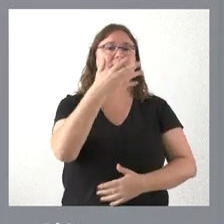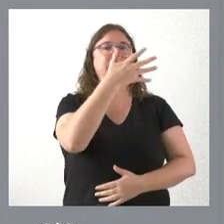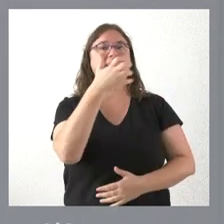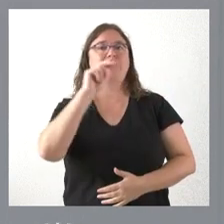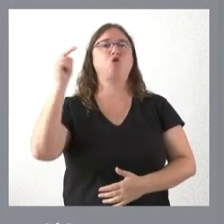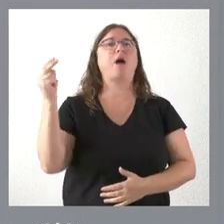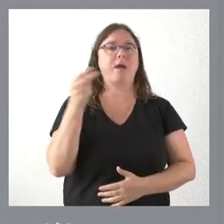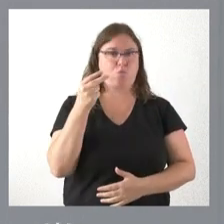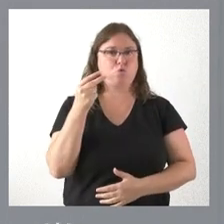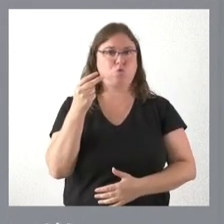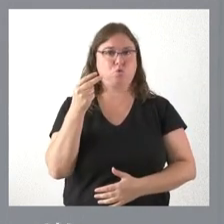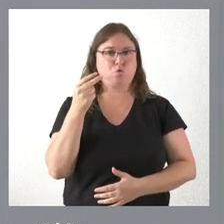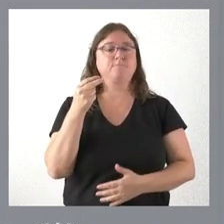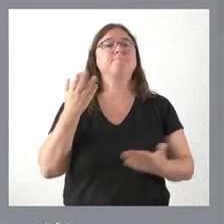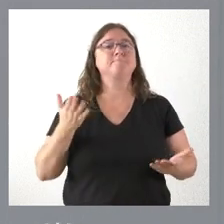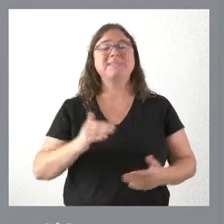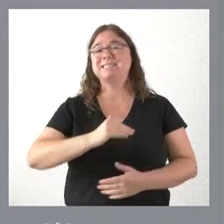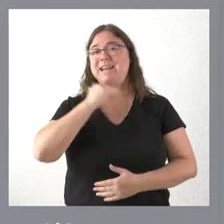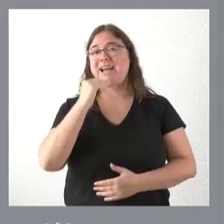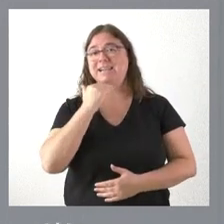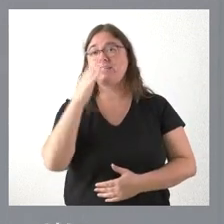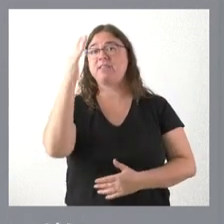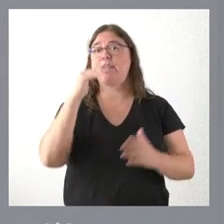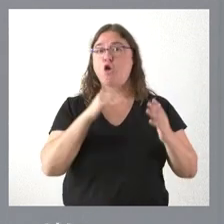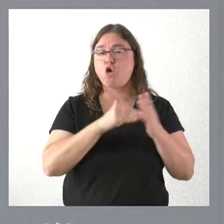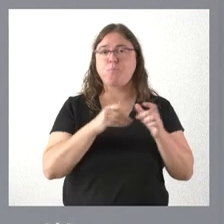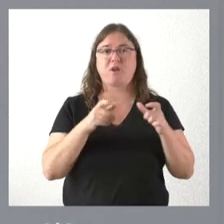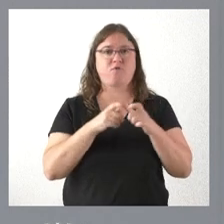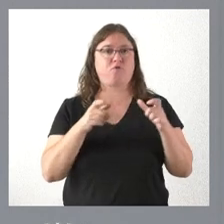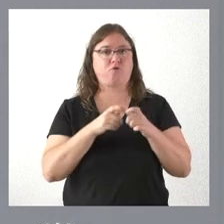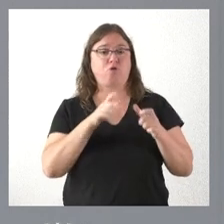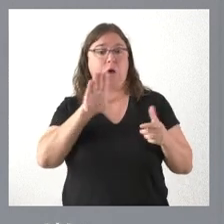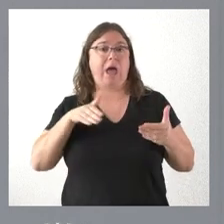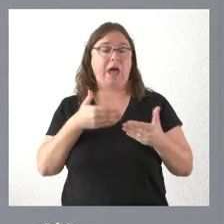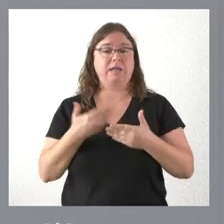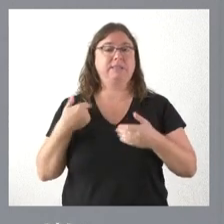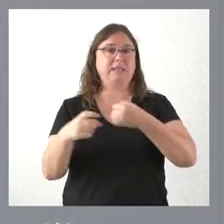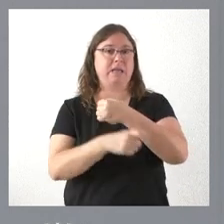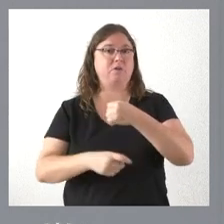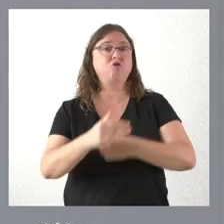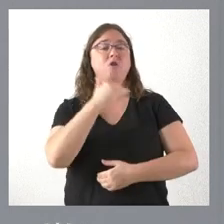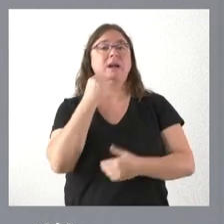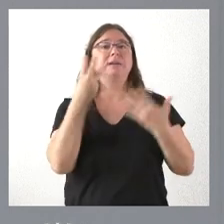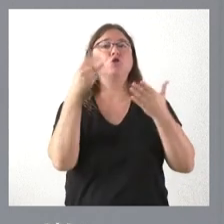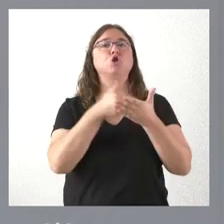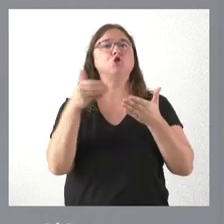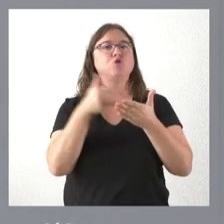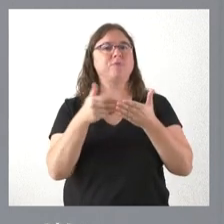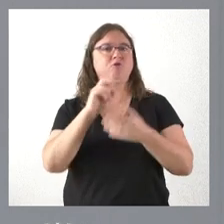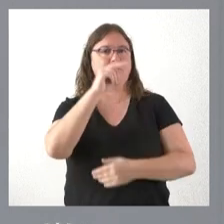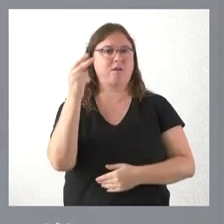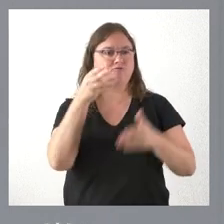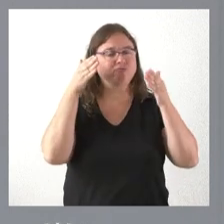euros por tanto casi 5.000 bonos concedidos hasta agosto casi 8 millones de euros destinados a esta